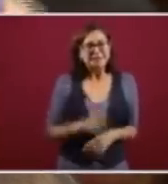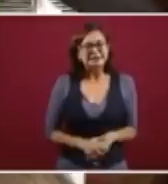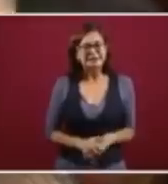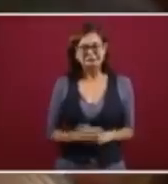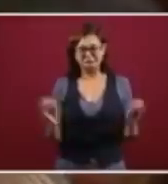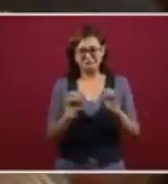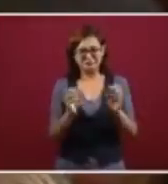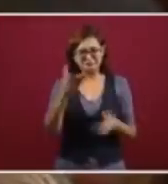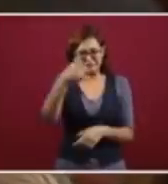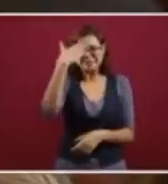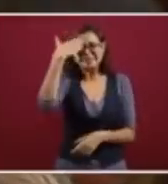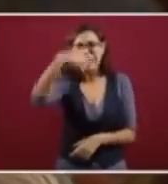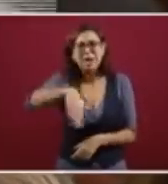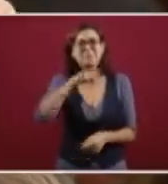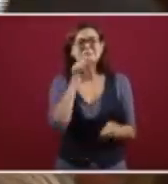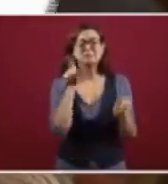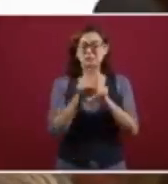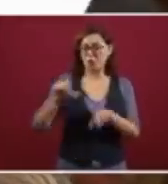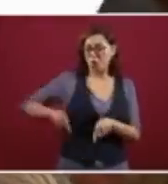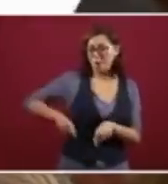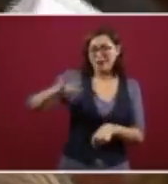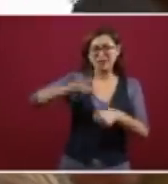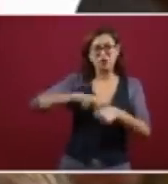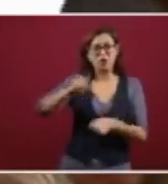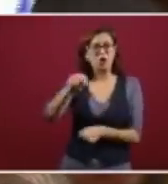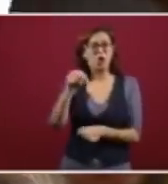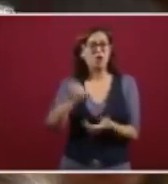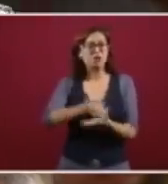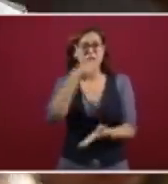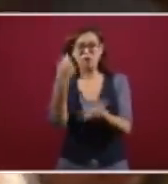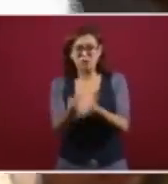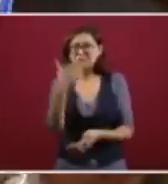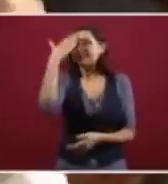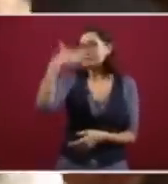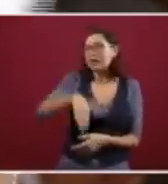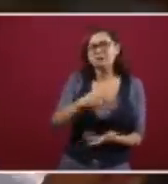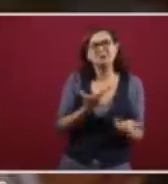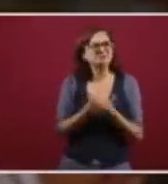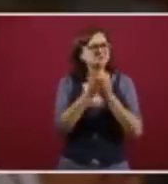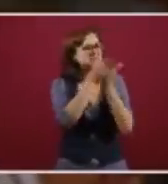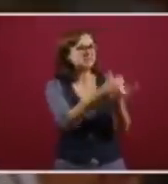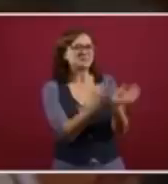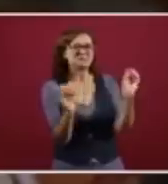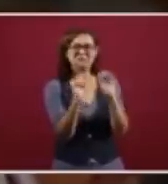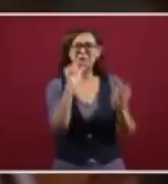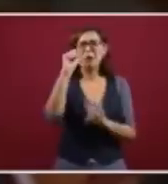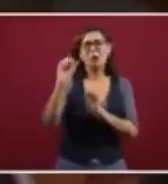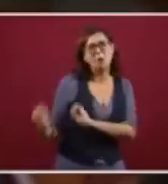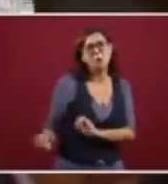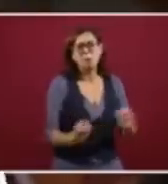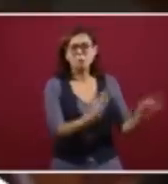Tamaulipas, está enterado de todo lo que pasa, ¿por qué no llega la ayuda? ¿Por qué no llega la intervención?